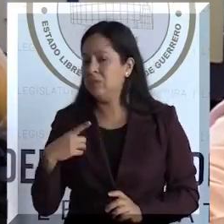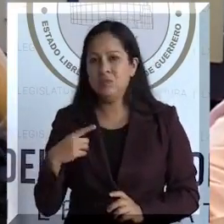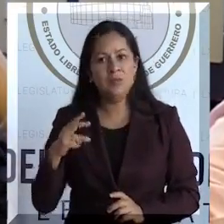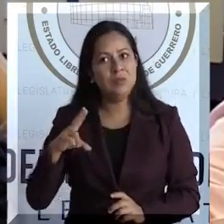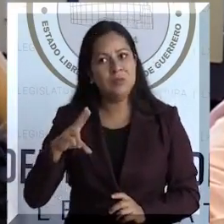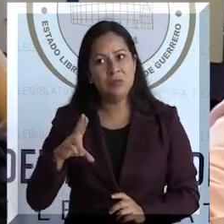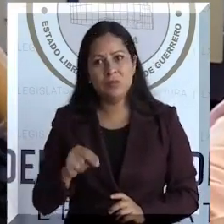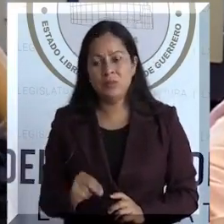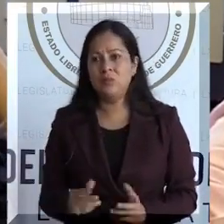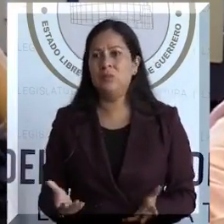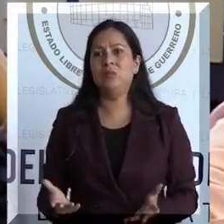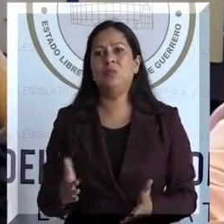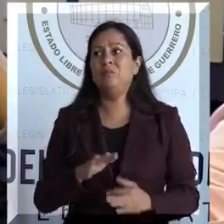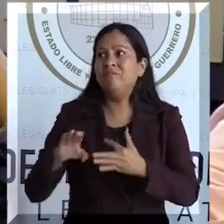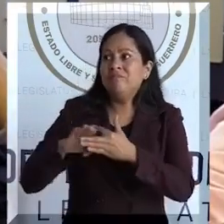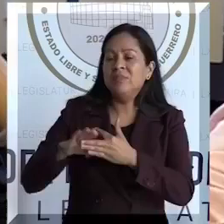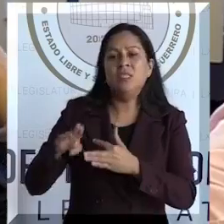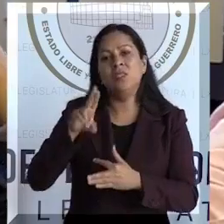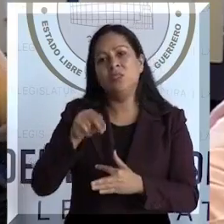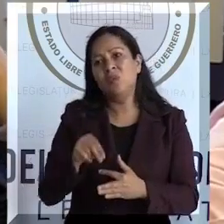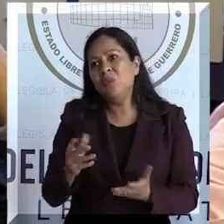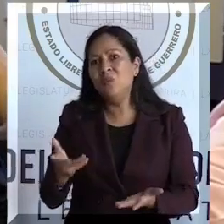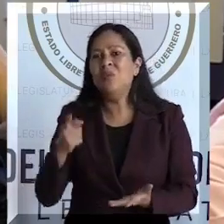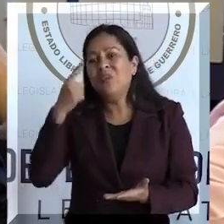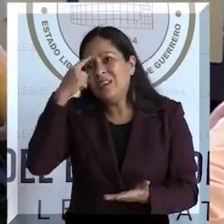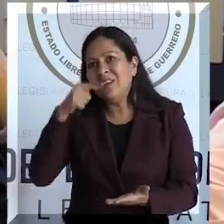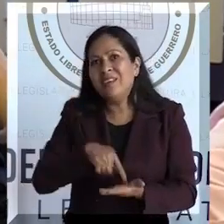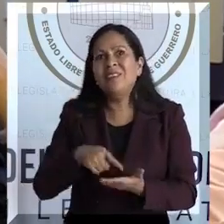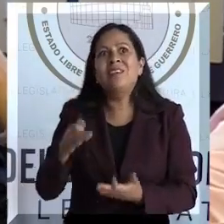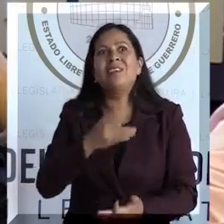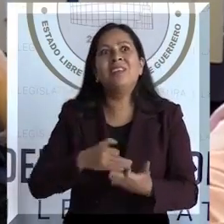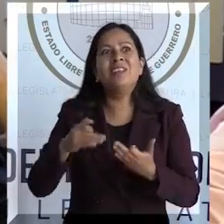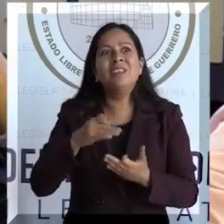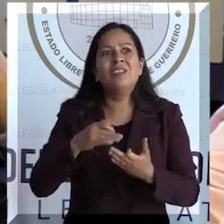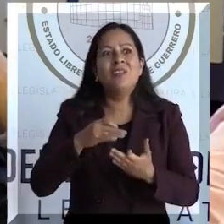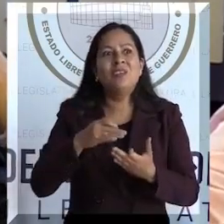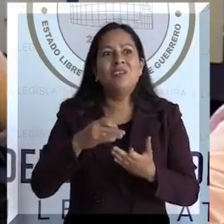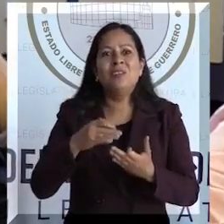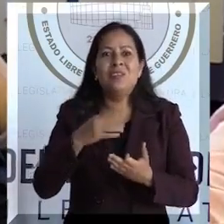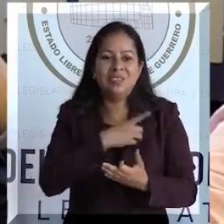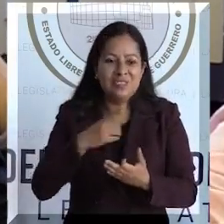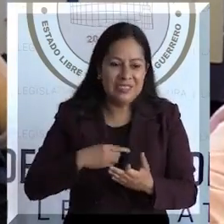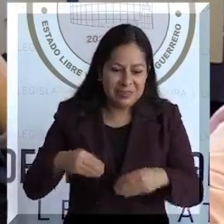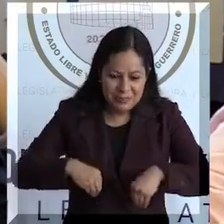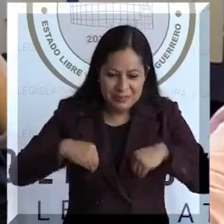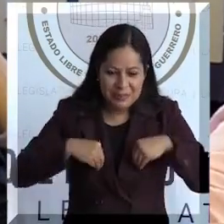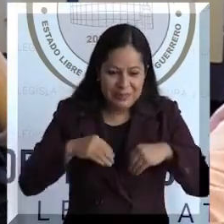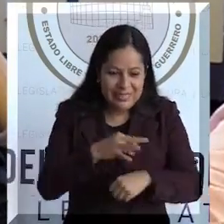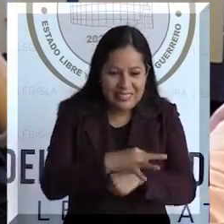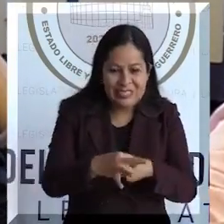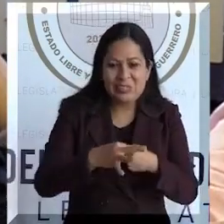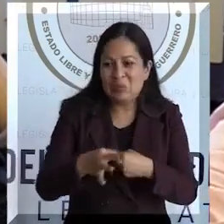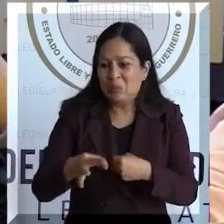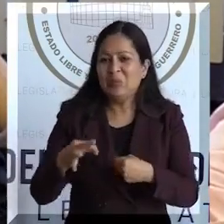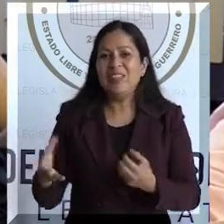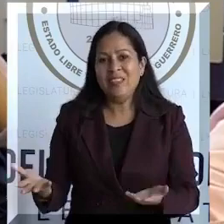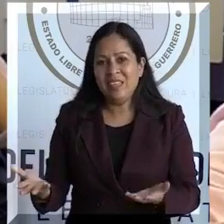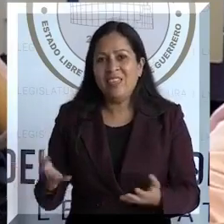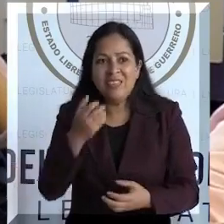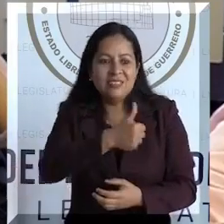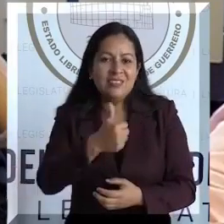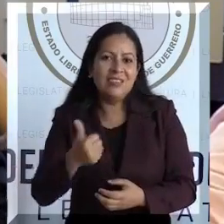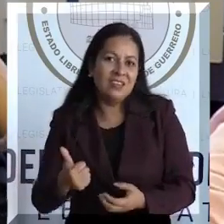Porque creo que todo el mundo extraña sus comunidades. Se van de las comunidades, no se van porque quieren, sino se van